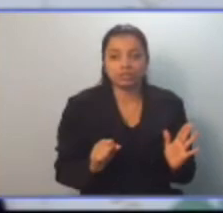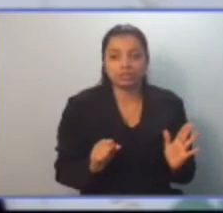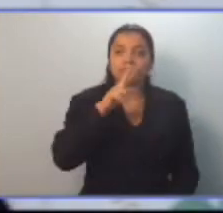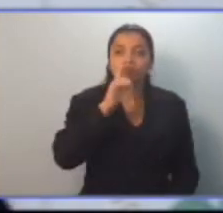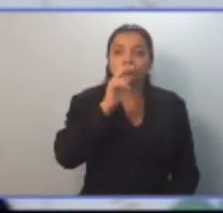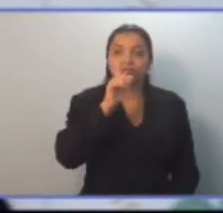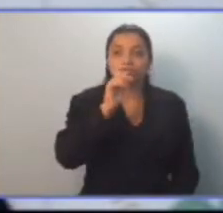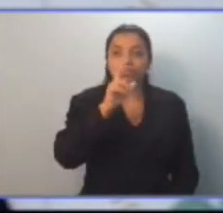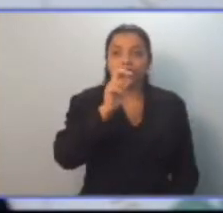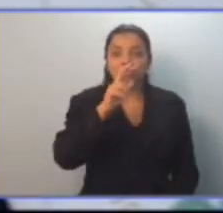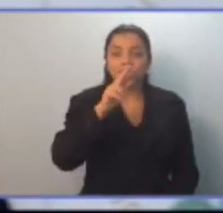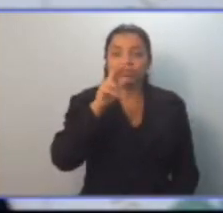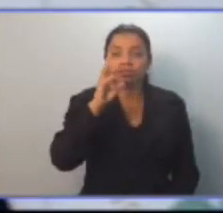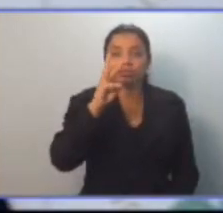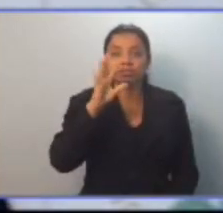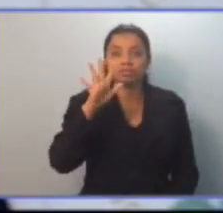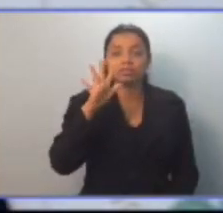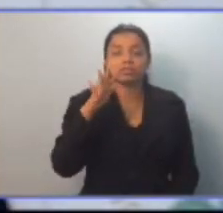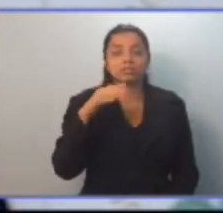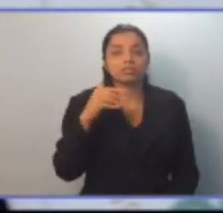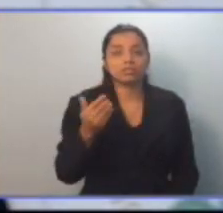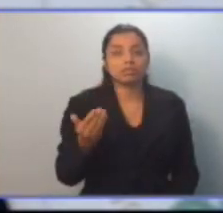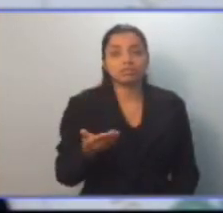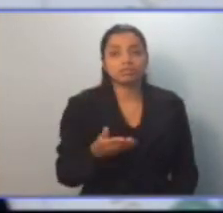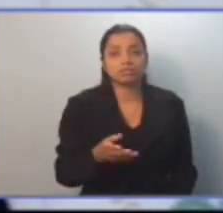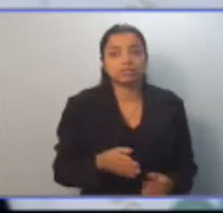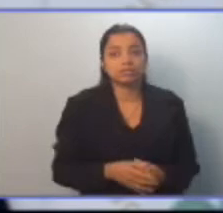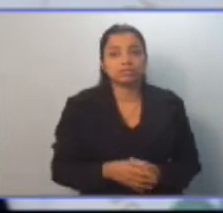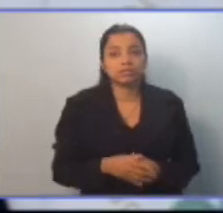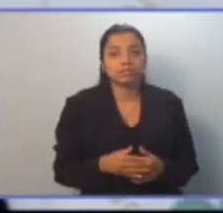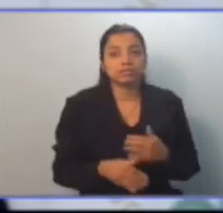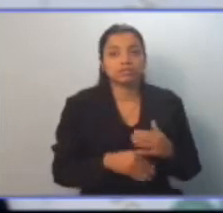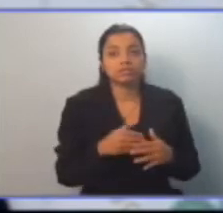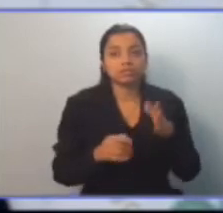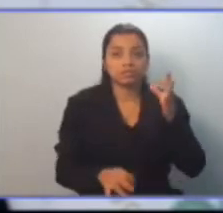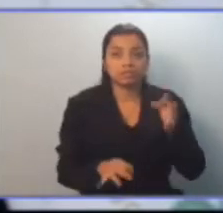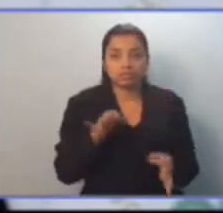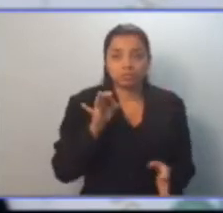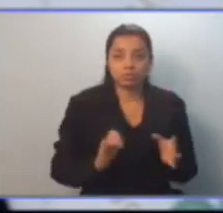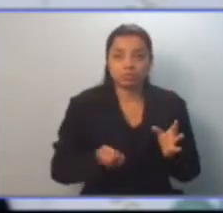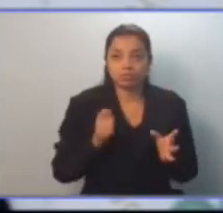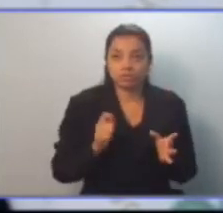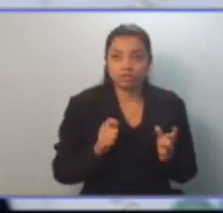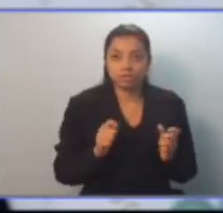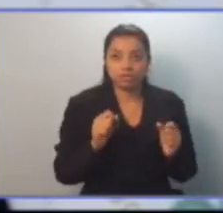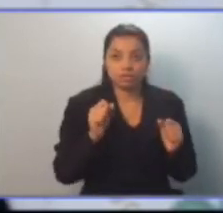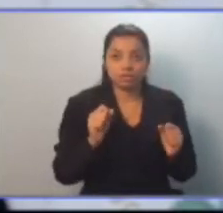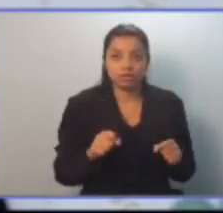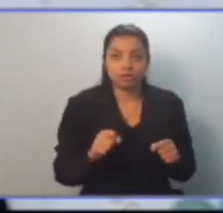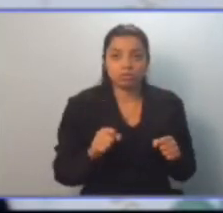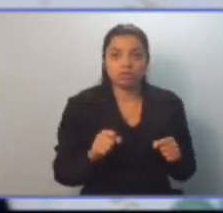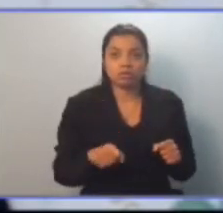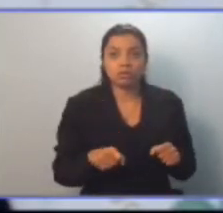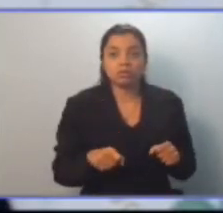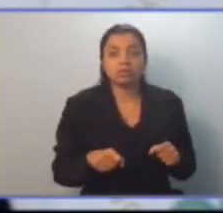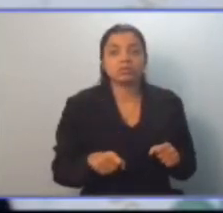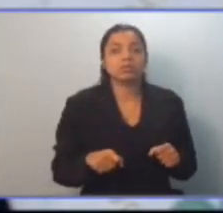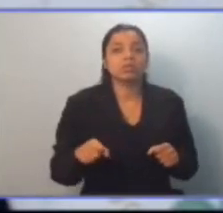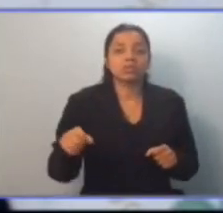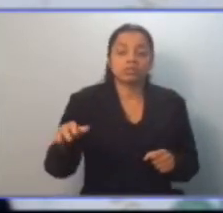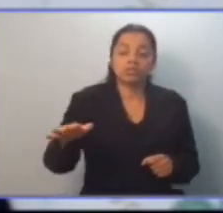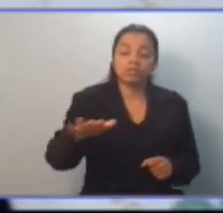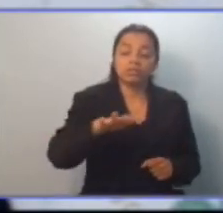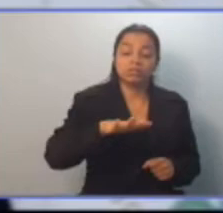724-365, que tiene que ver que en el órgano judicial se adecúen instalaciones en donde